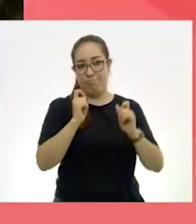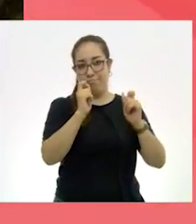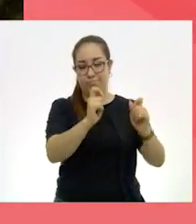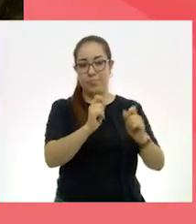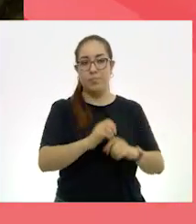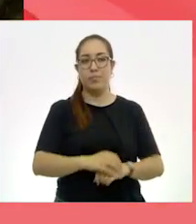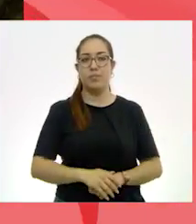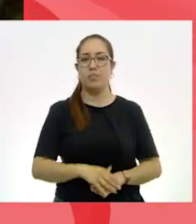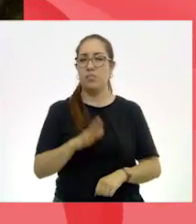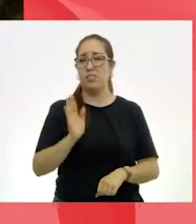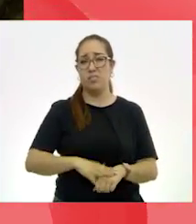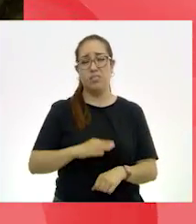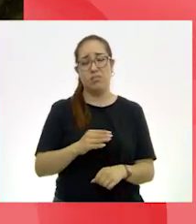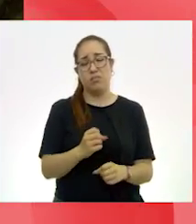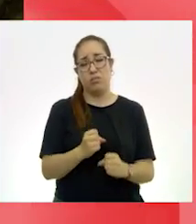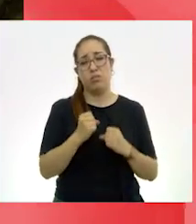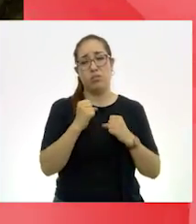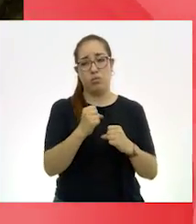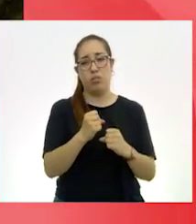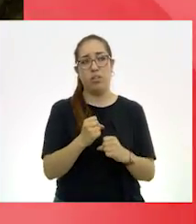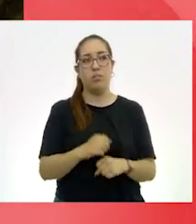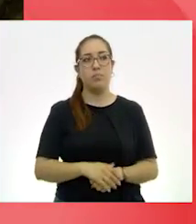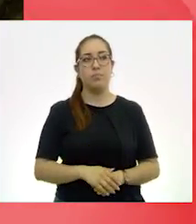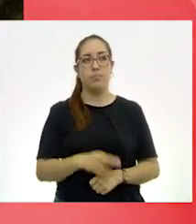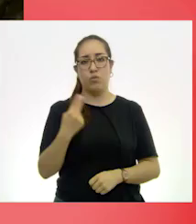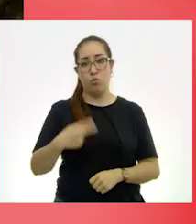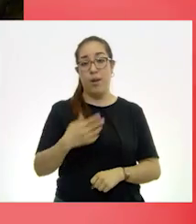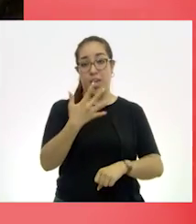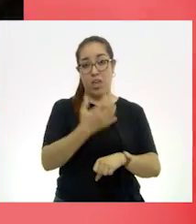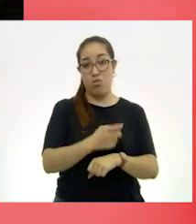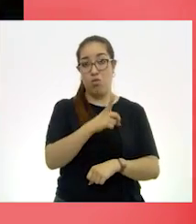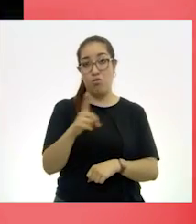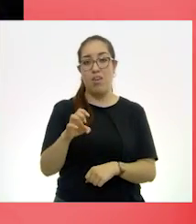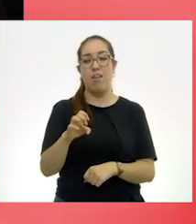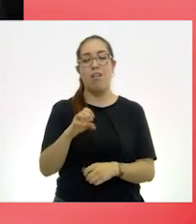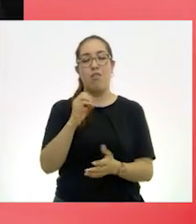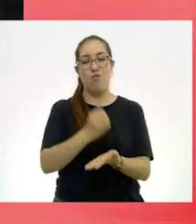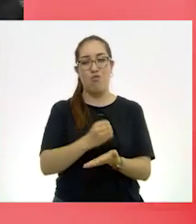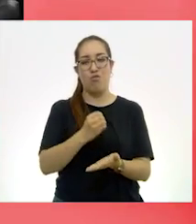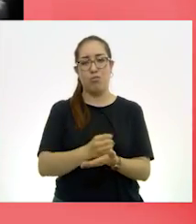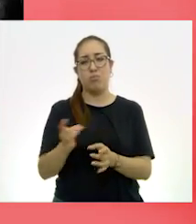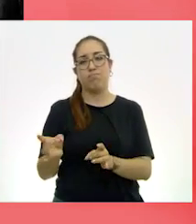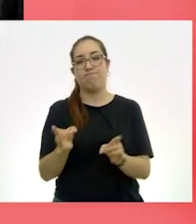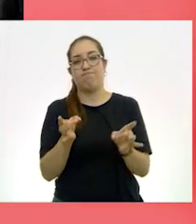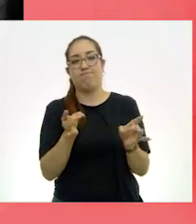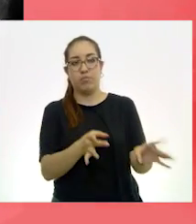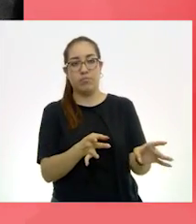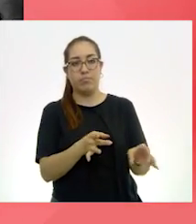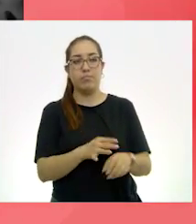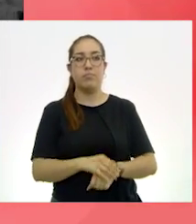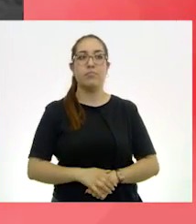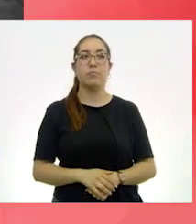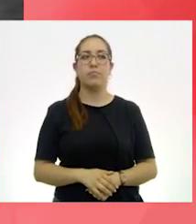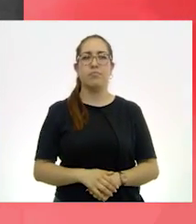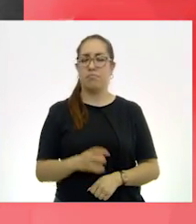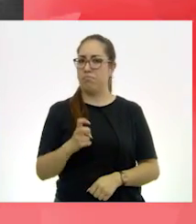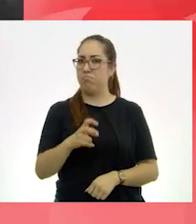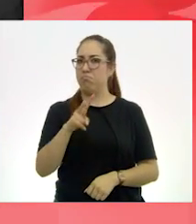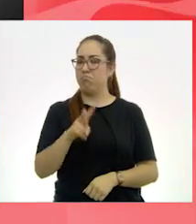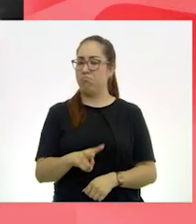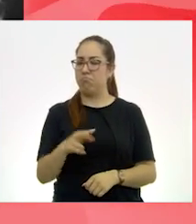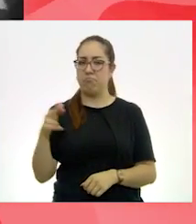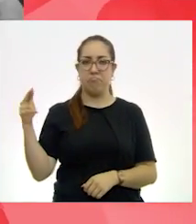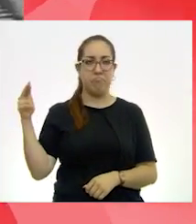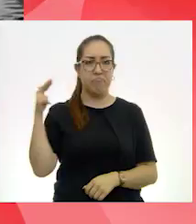más eficaces, el llamado Quinto de Oros. Fue una ruptura muy rápida. Ustedes piensen que